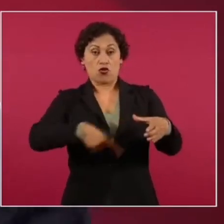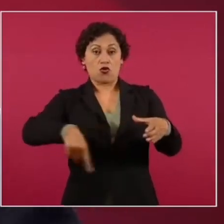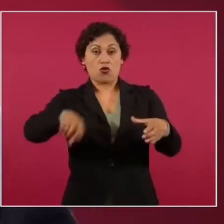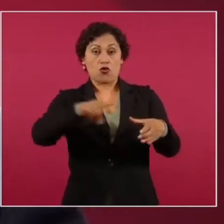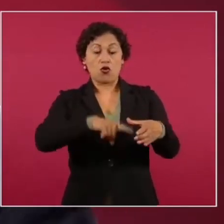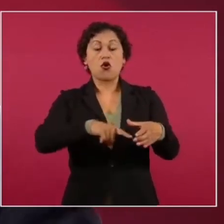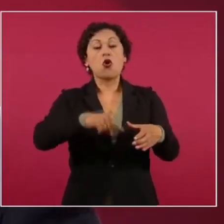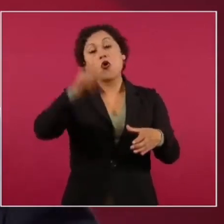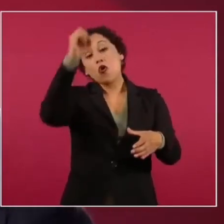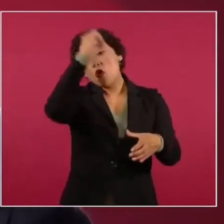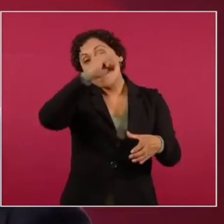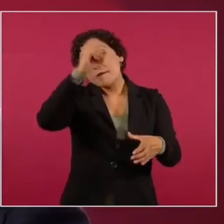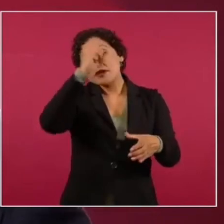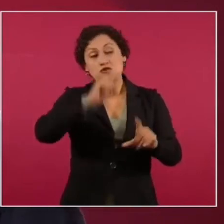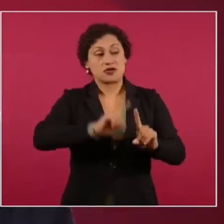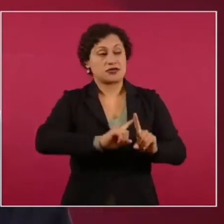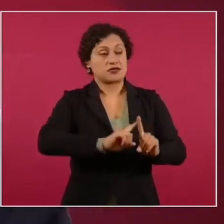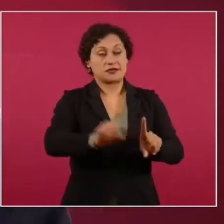distintas y abajo.